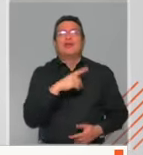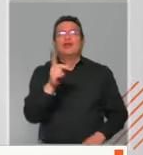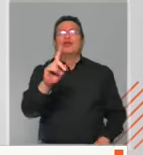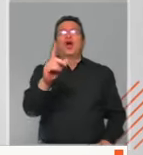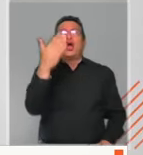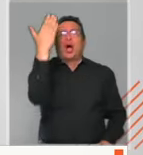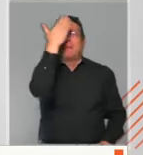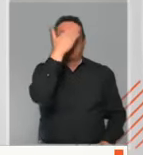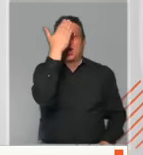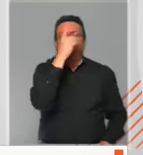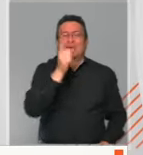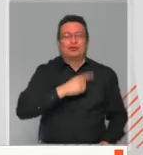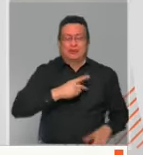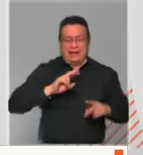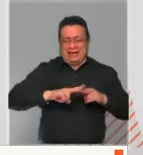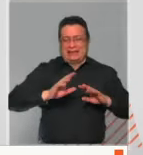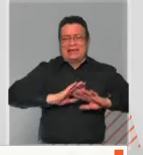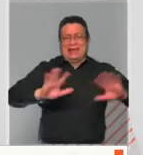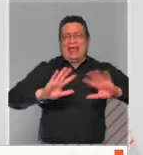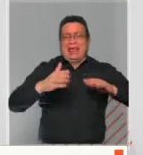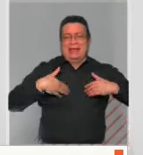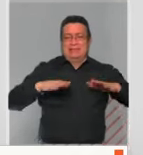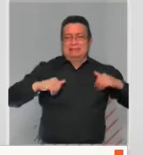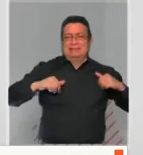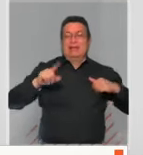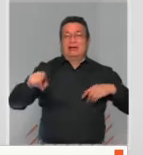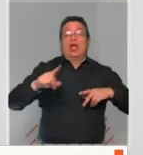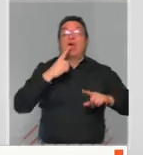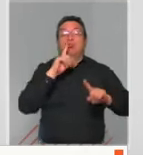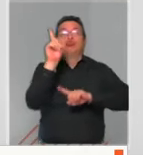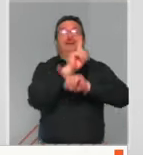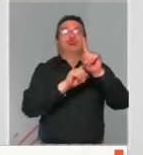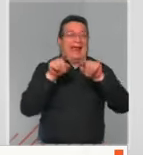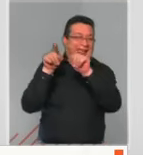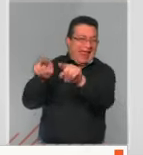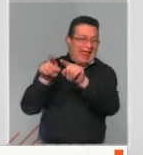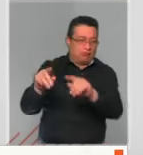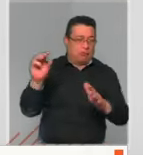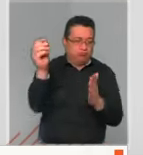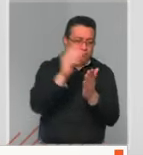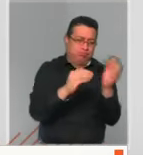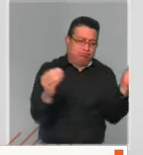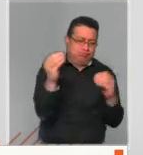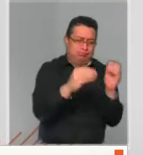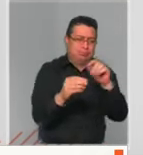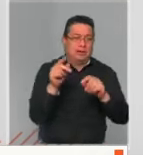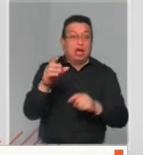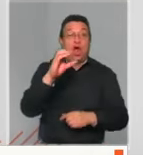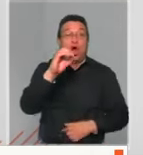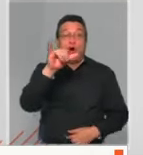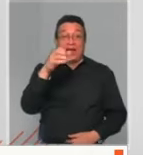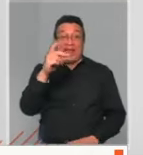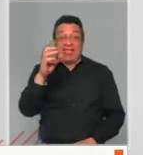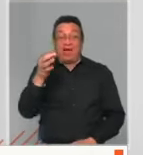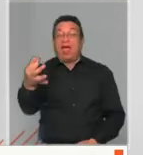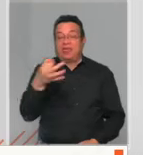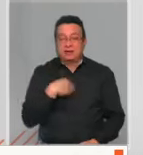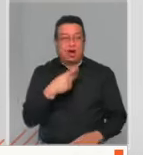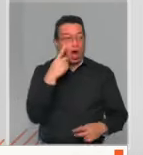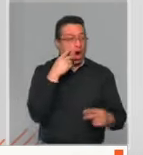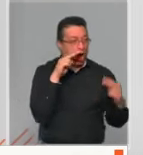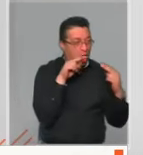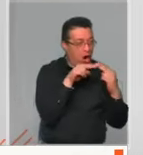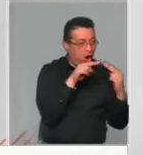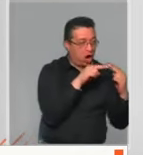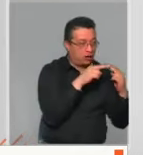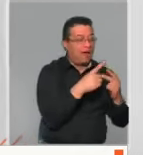preocupara, que yo no tenía que hacer nada porque el proyecto lo iban a justificar ellos. Mauricio Ojeda me expresó que tenía que buscar gente conocida que